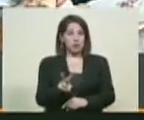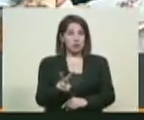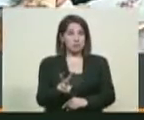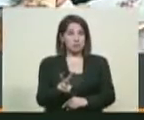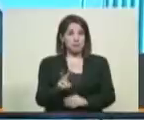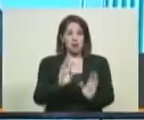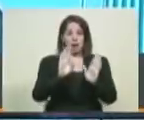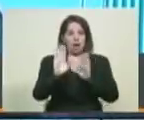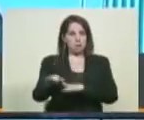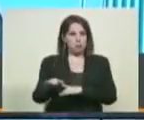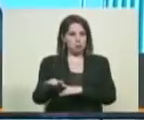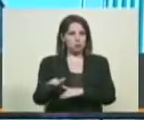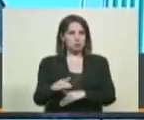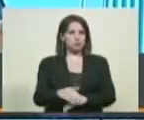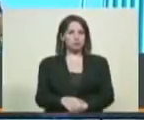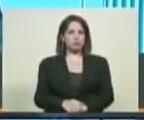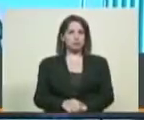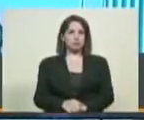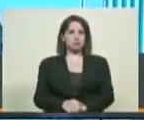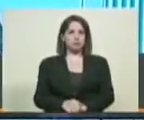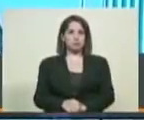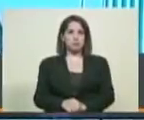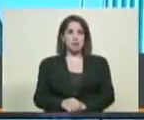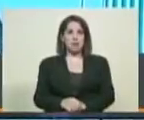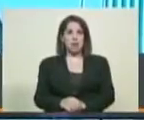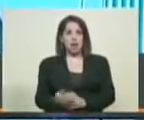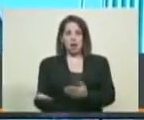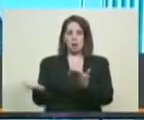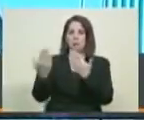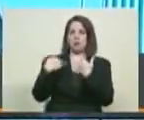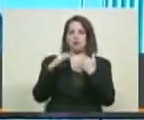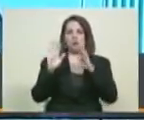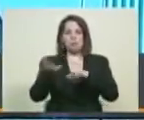el apoyo, para darnos el apoyo mutuo.